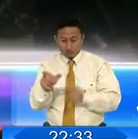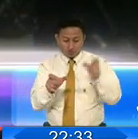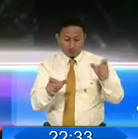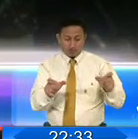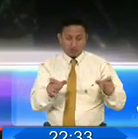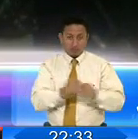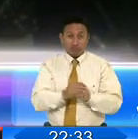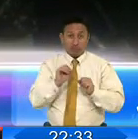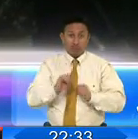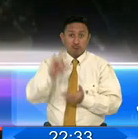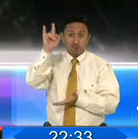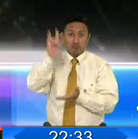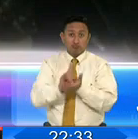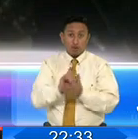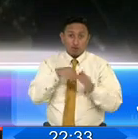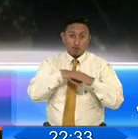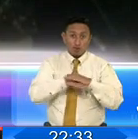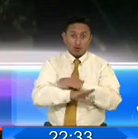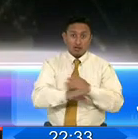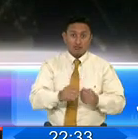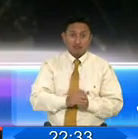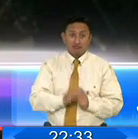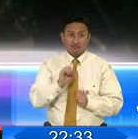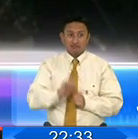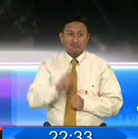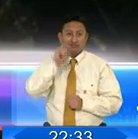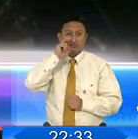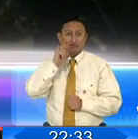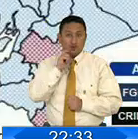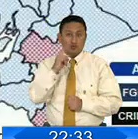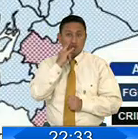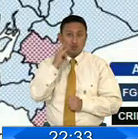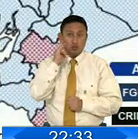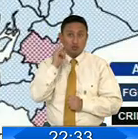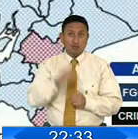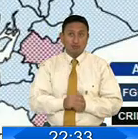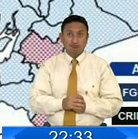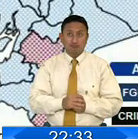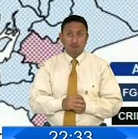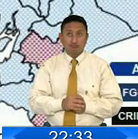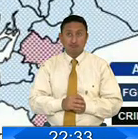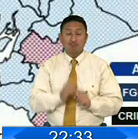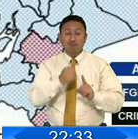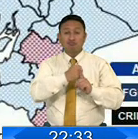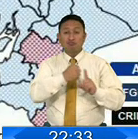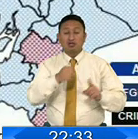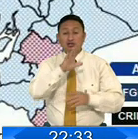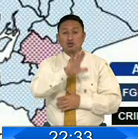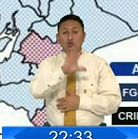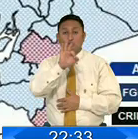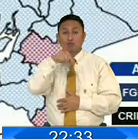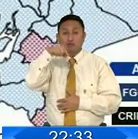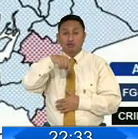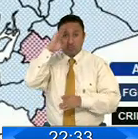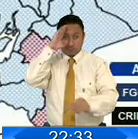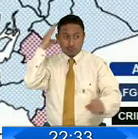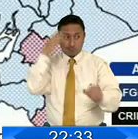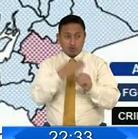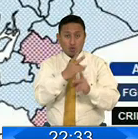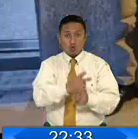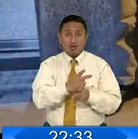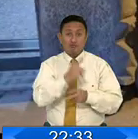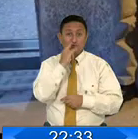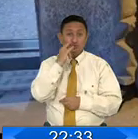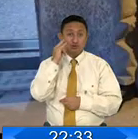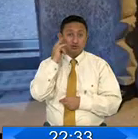cuales descargaban y almacenaban contenido sexual infantil. Operación Gran Impacto 59, dirigida a la protección de